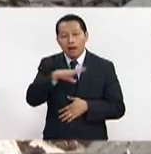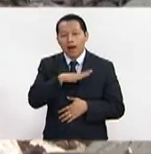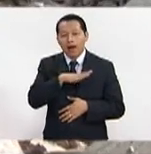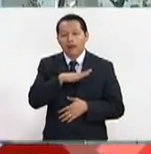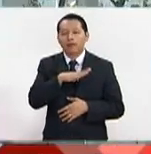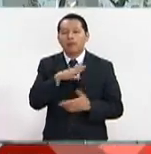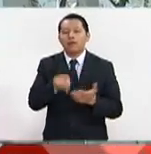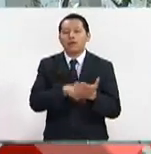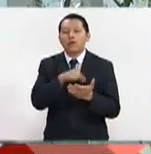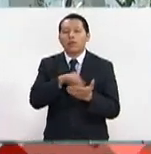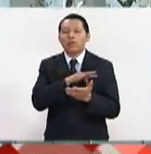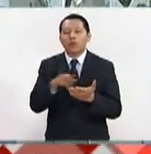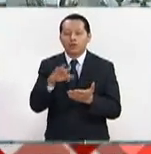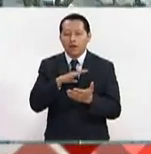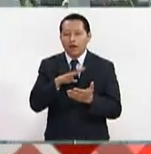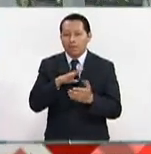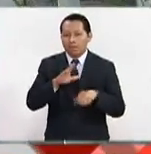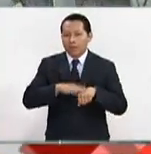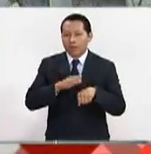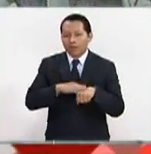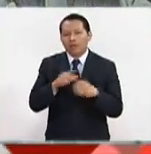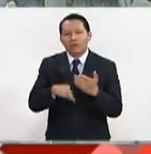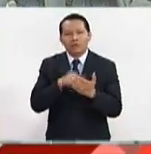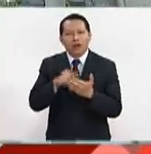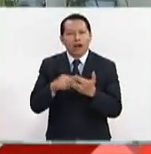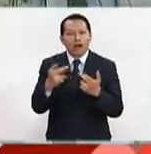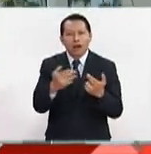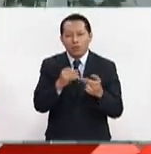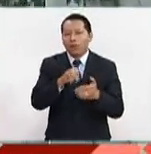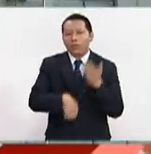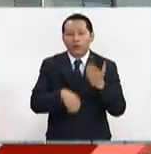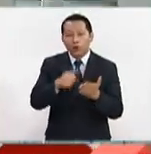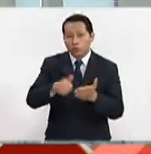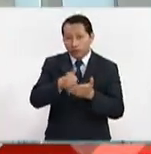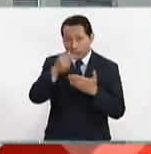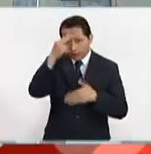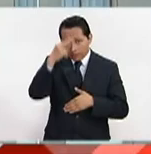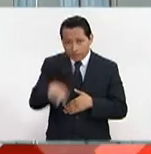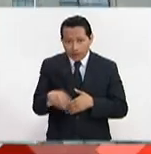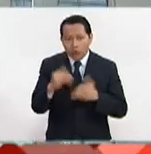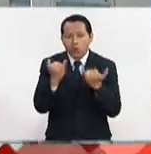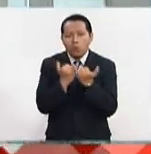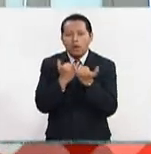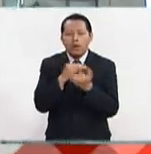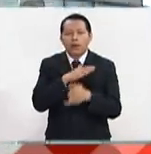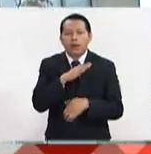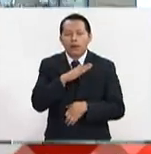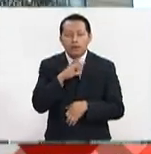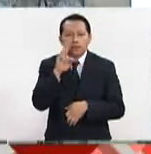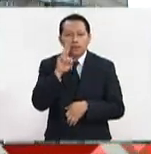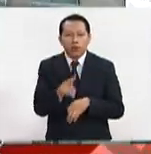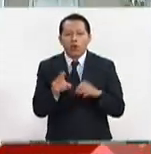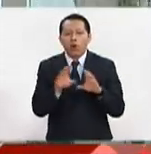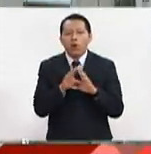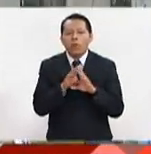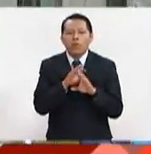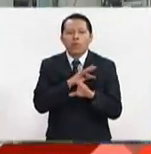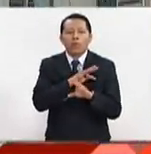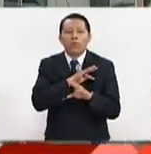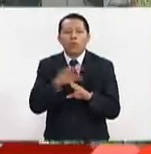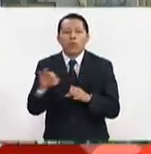donde fueron más focalizadas las afectaciones, como por ejemplo la Ciudad de México, aquí también lo que estamos viendo es cómo podemos